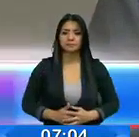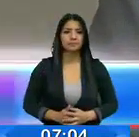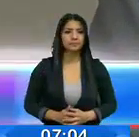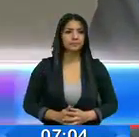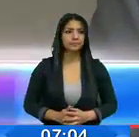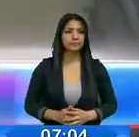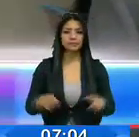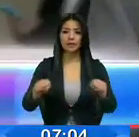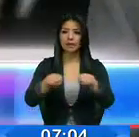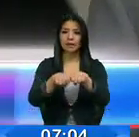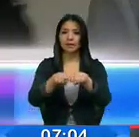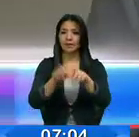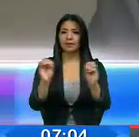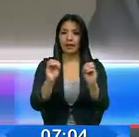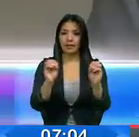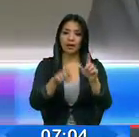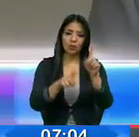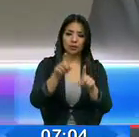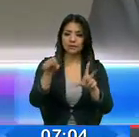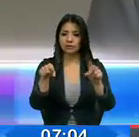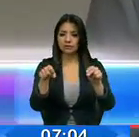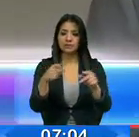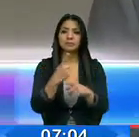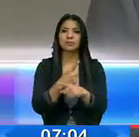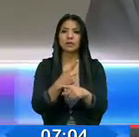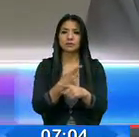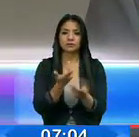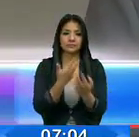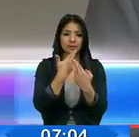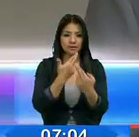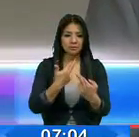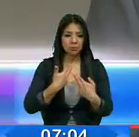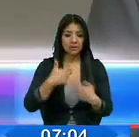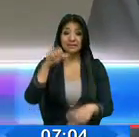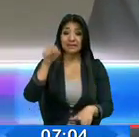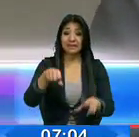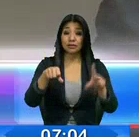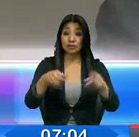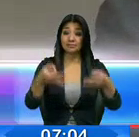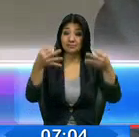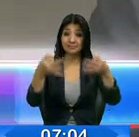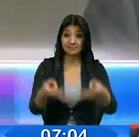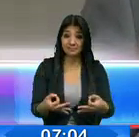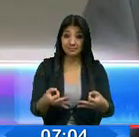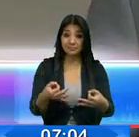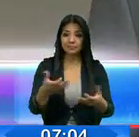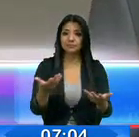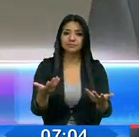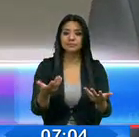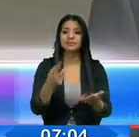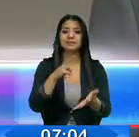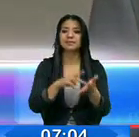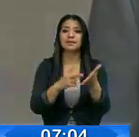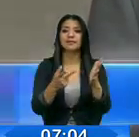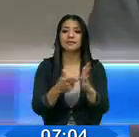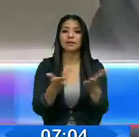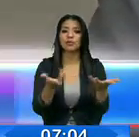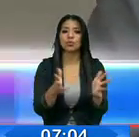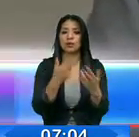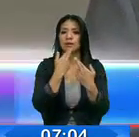no coinciden hay cosas que sí y por ese motivo al no poder decir sí o no poder decir no